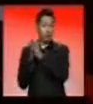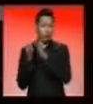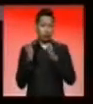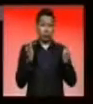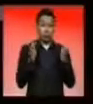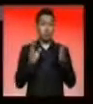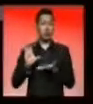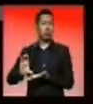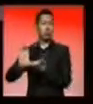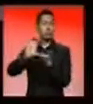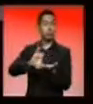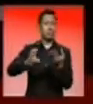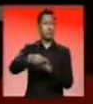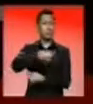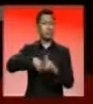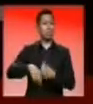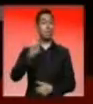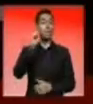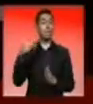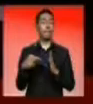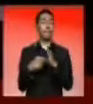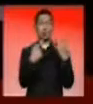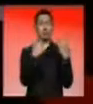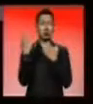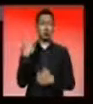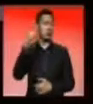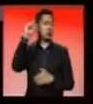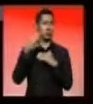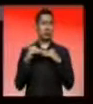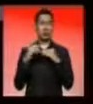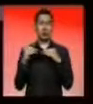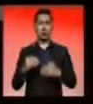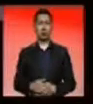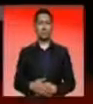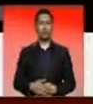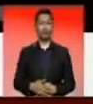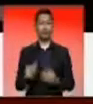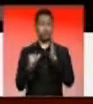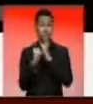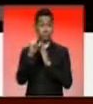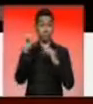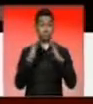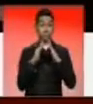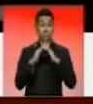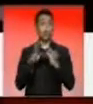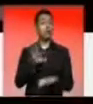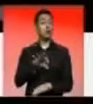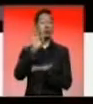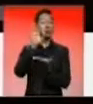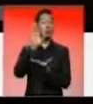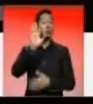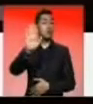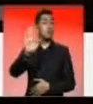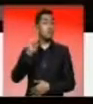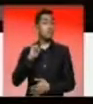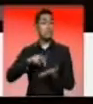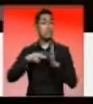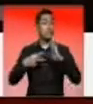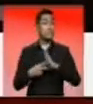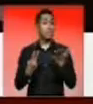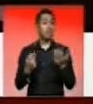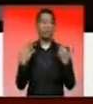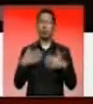invertido 1.623 millones de dólares. Según esta cartera de Estado, esto representa 10 veces más de lo